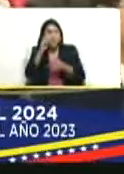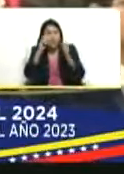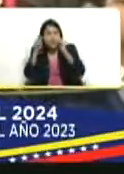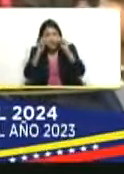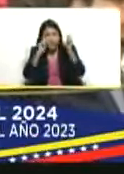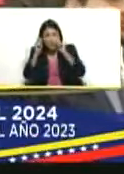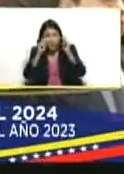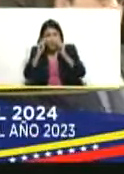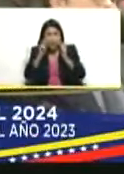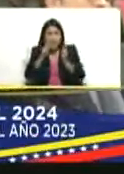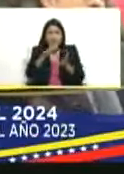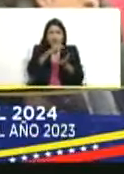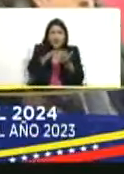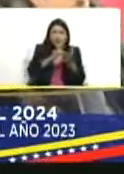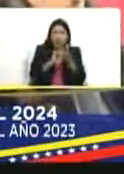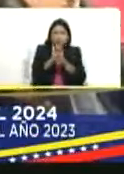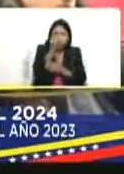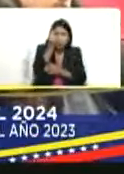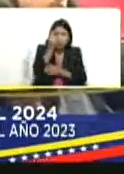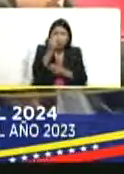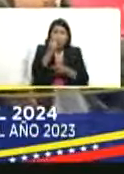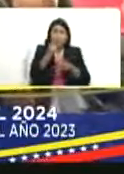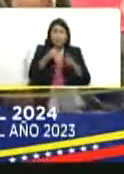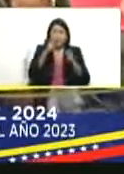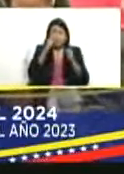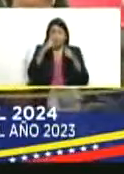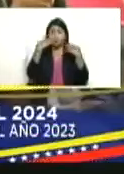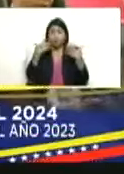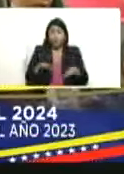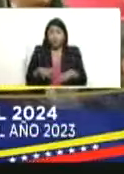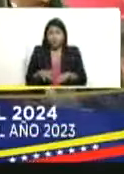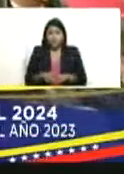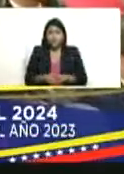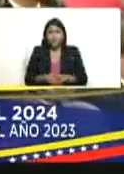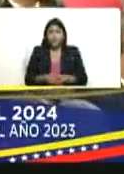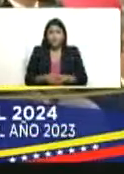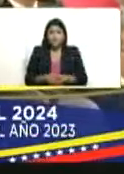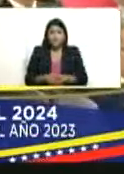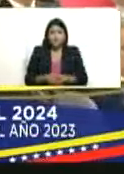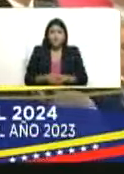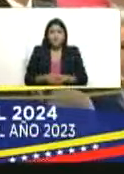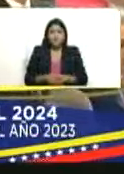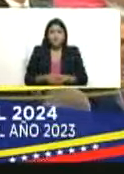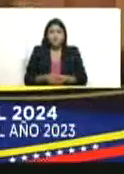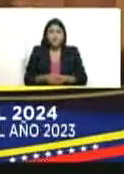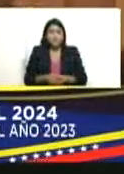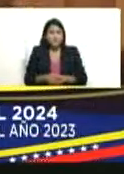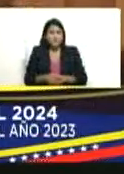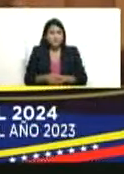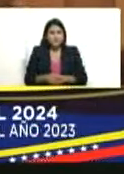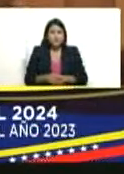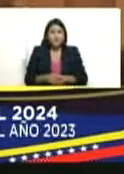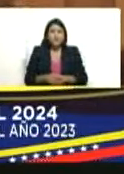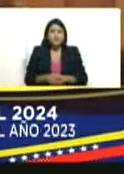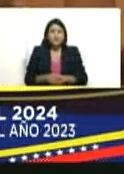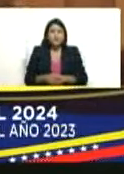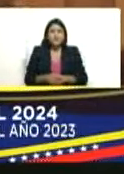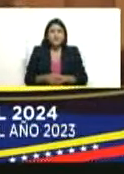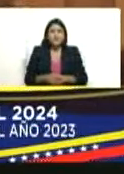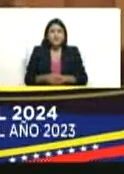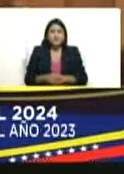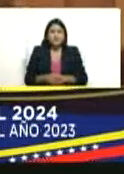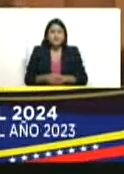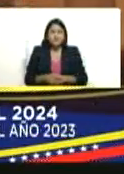en agricultura, impresionante, Castro Soteldo, la oferta que estamos haciendo con la gran